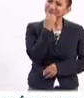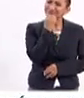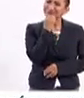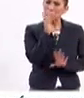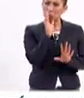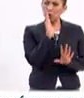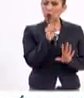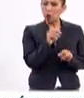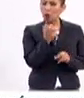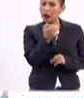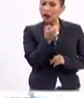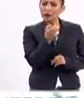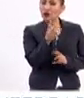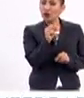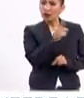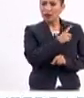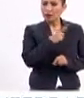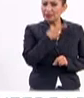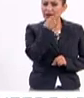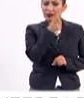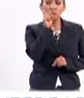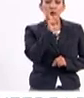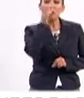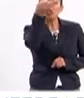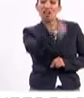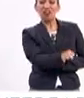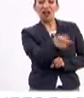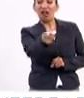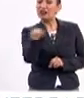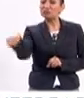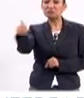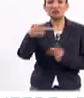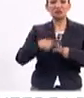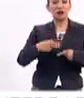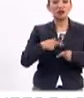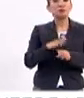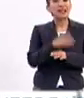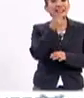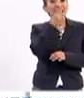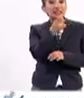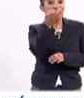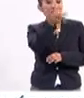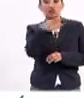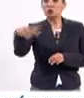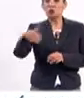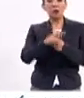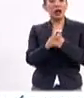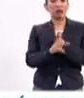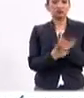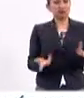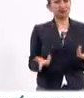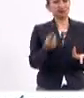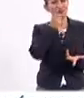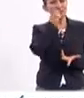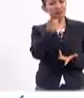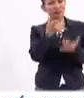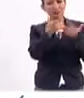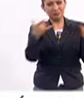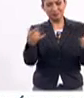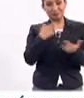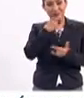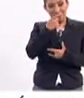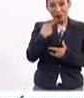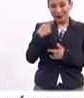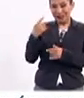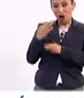pues justamente eso, ¿no? No debería de llamarse una traidora, porque dice que traicionó a su país y como dicen muchos de los historiadores